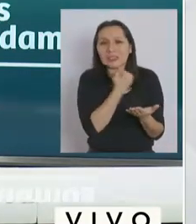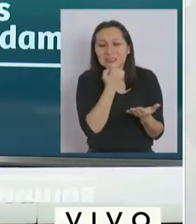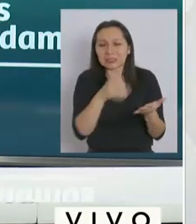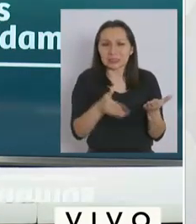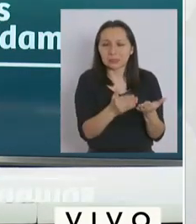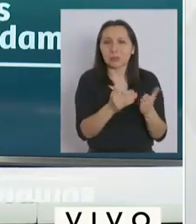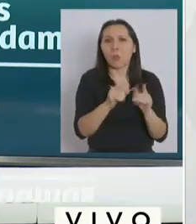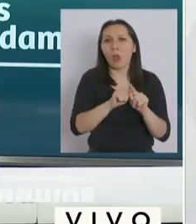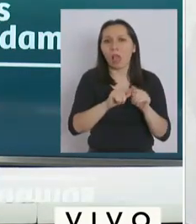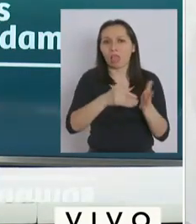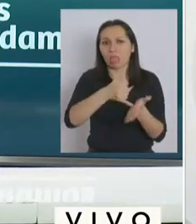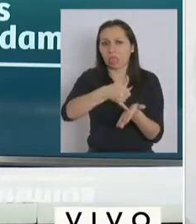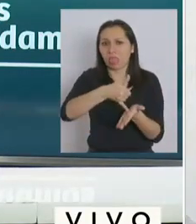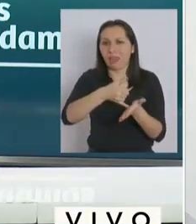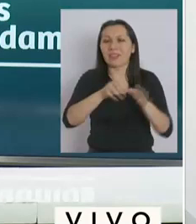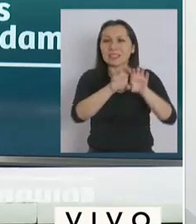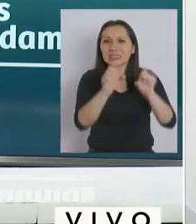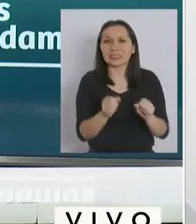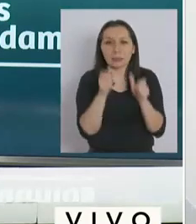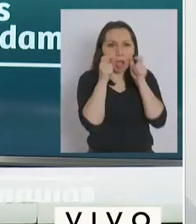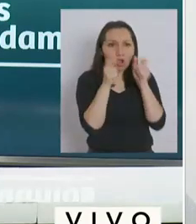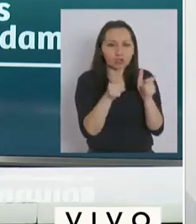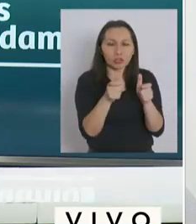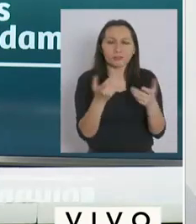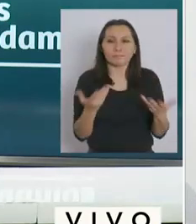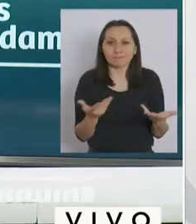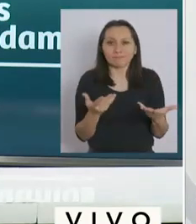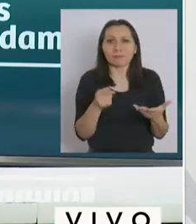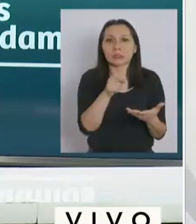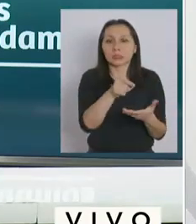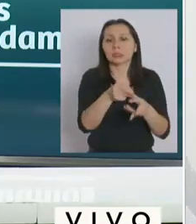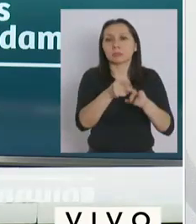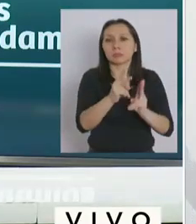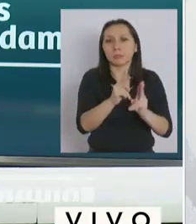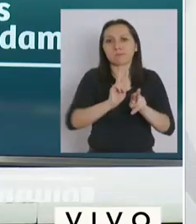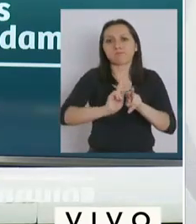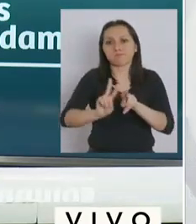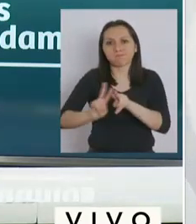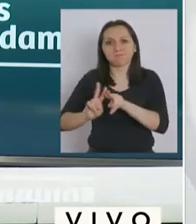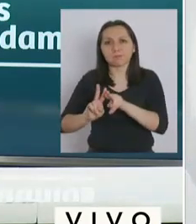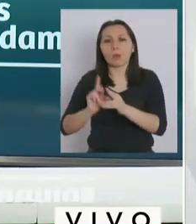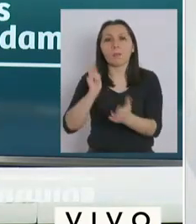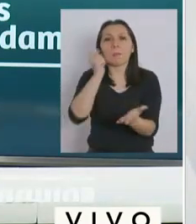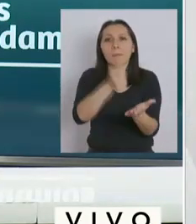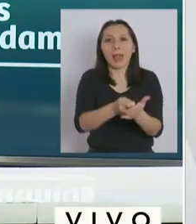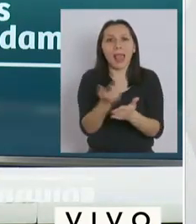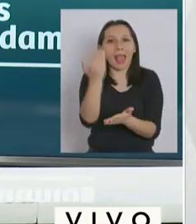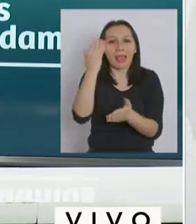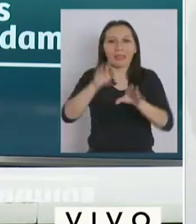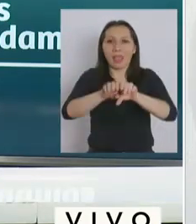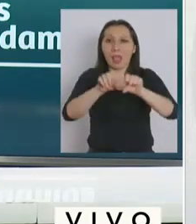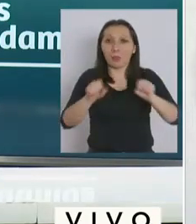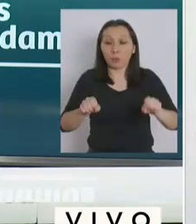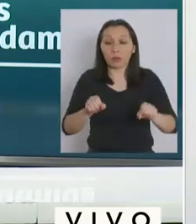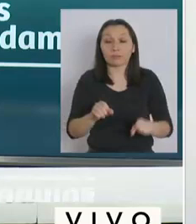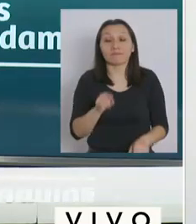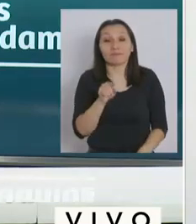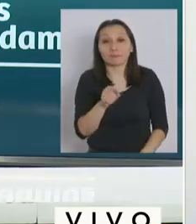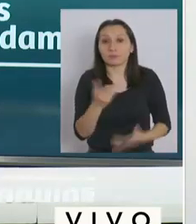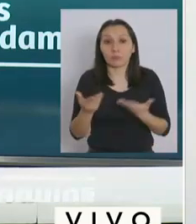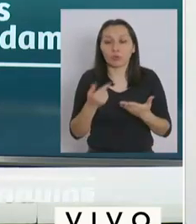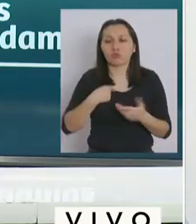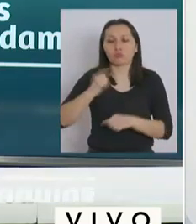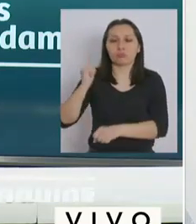algunas deficiencias en los sistemas de control que permitan realizar los pagos que estaban comprometidos. En ese sentido, hemos